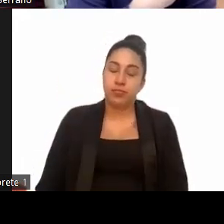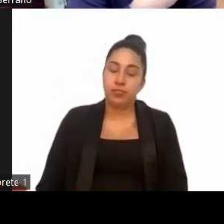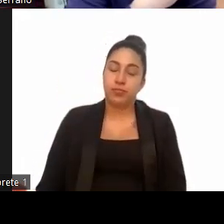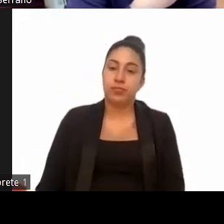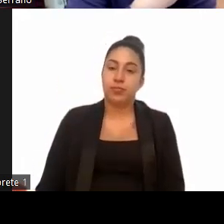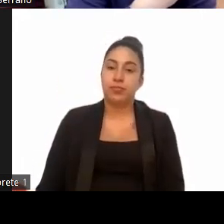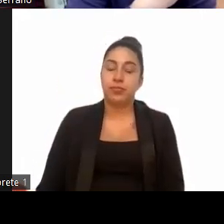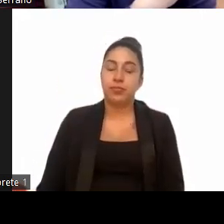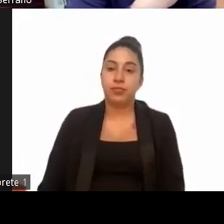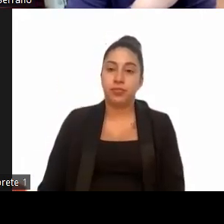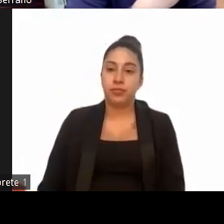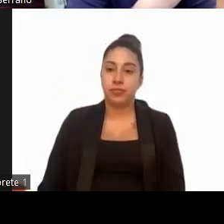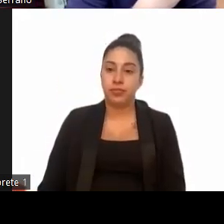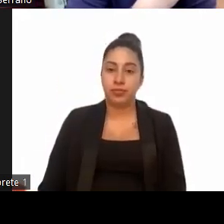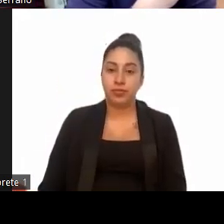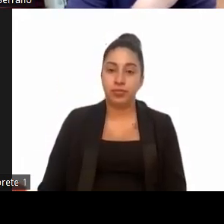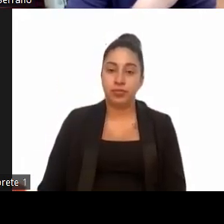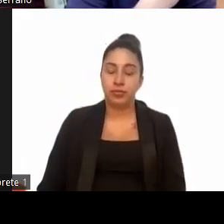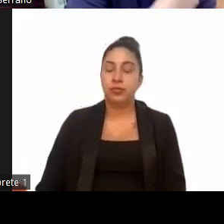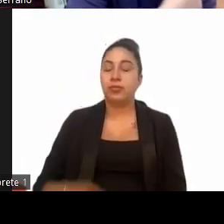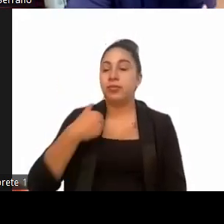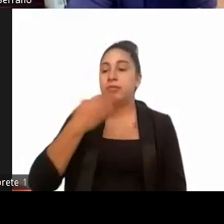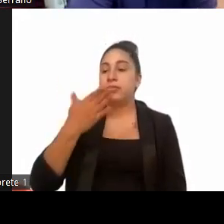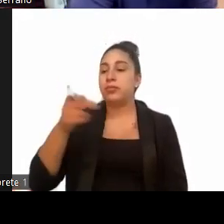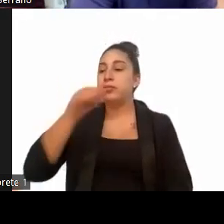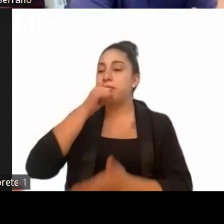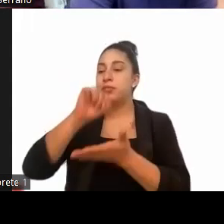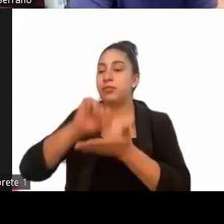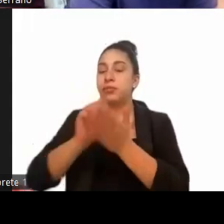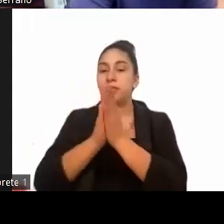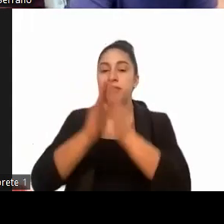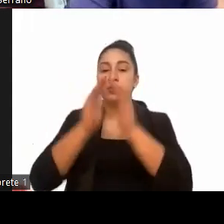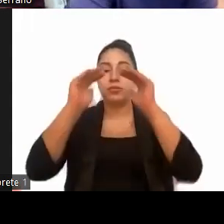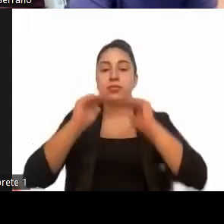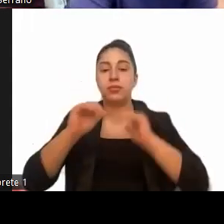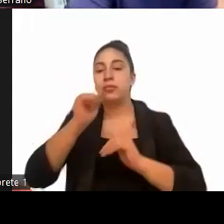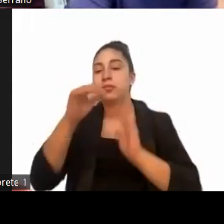Muchas gracias. Le solicito a la Secretaría de Lectura y exponga el siguiente